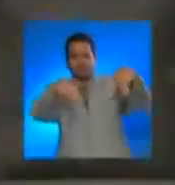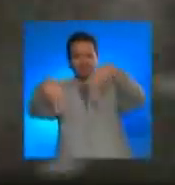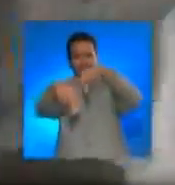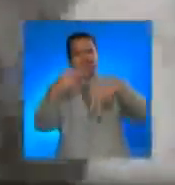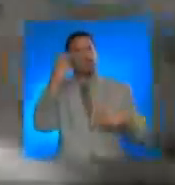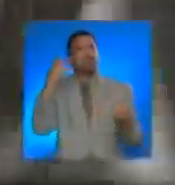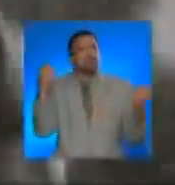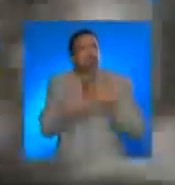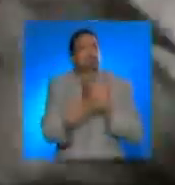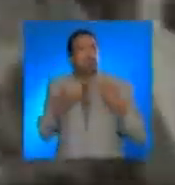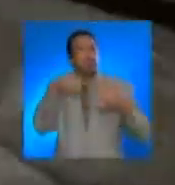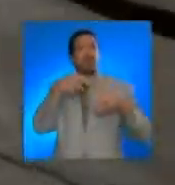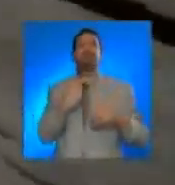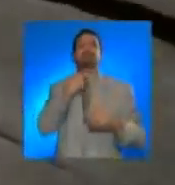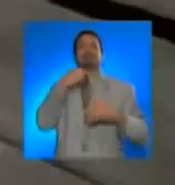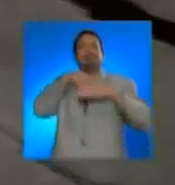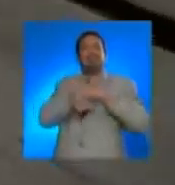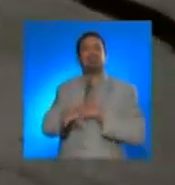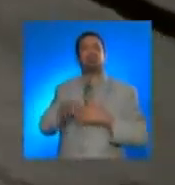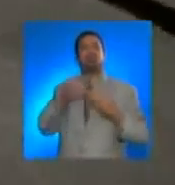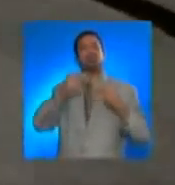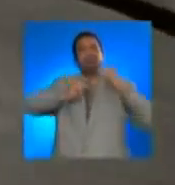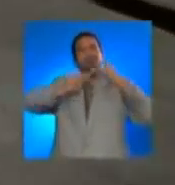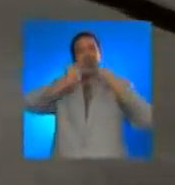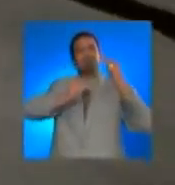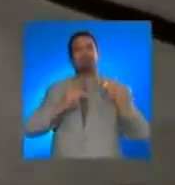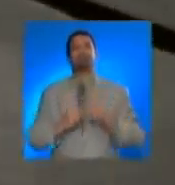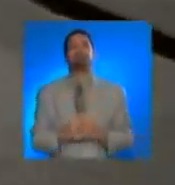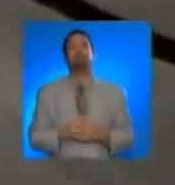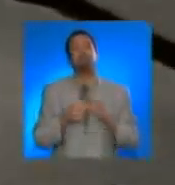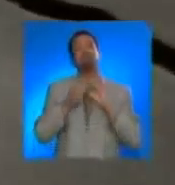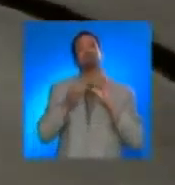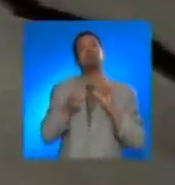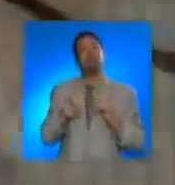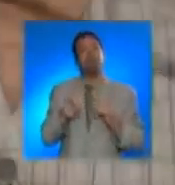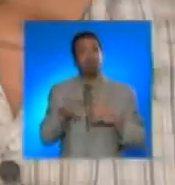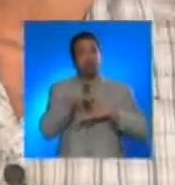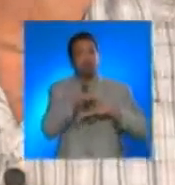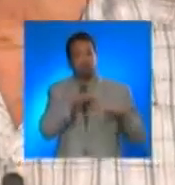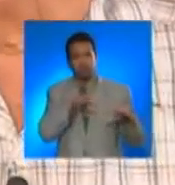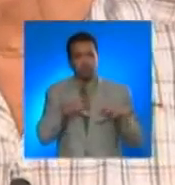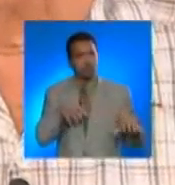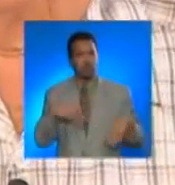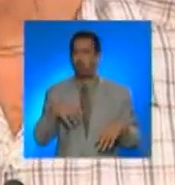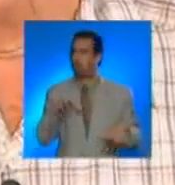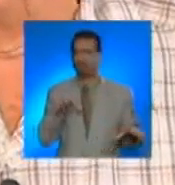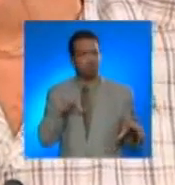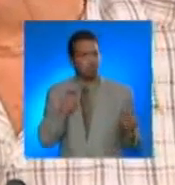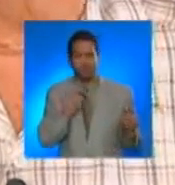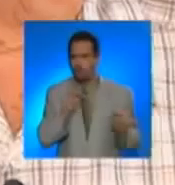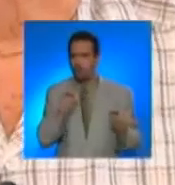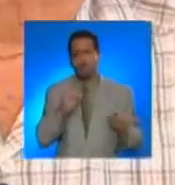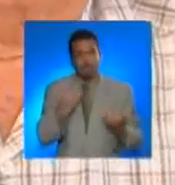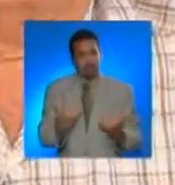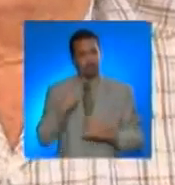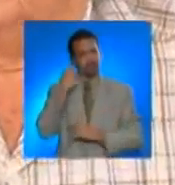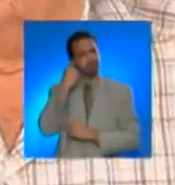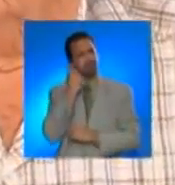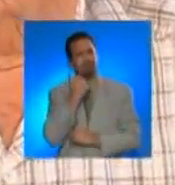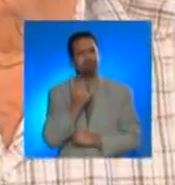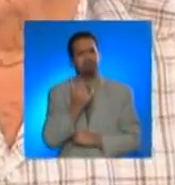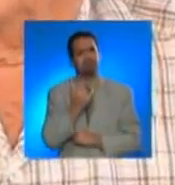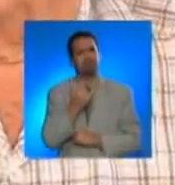pero usted sabe lo que es ese mismo evento, verlo. Cogiendo para allá y cogiendo para acá, coge para allá, coge para acá. El epicentro del sismo fue